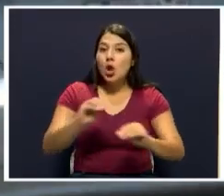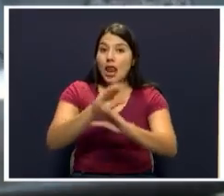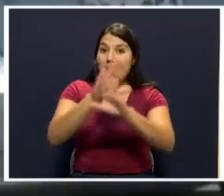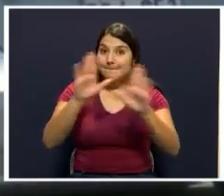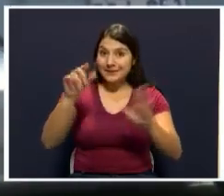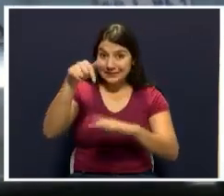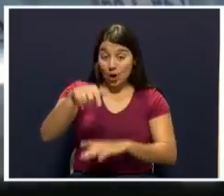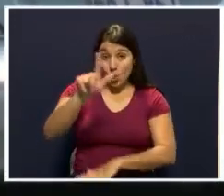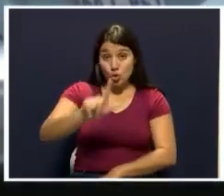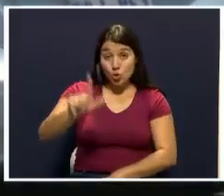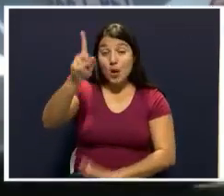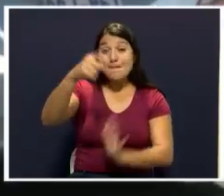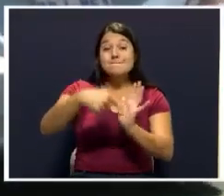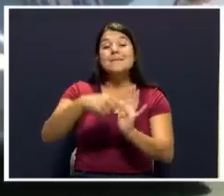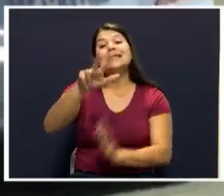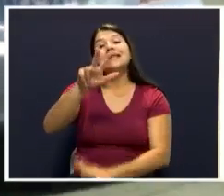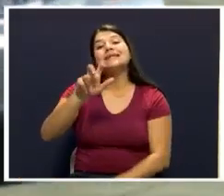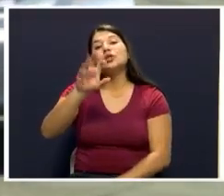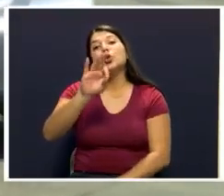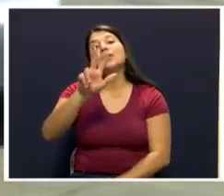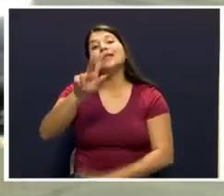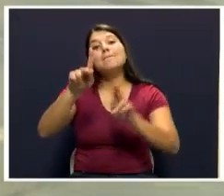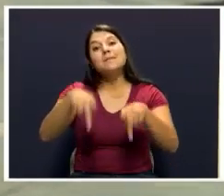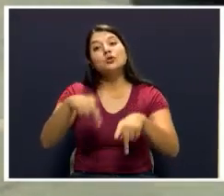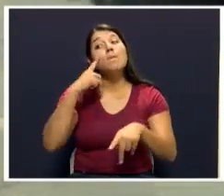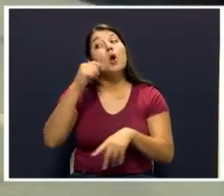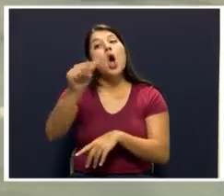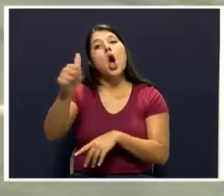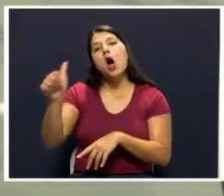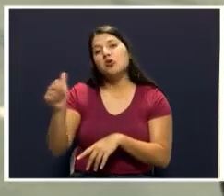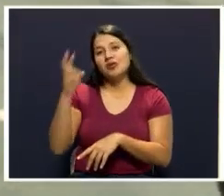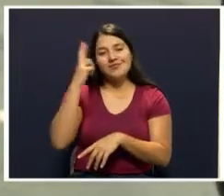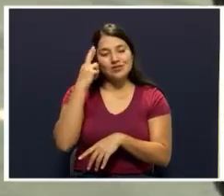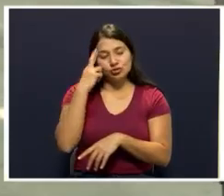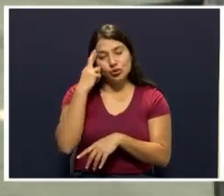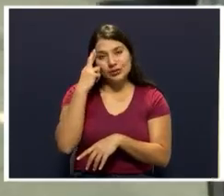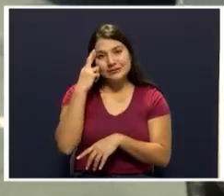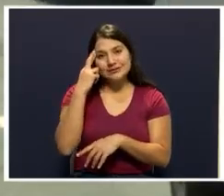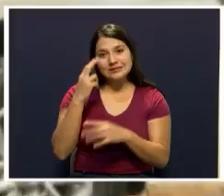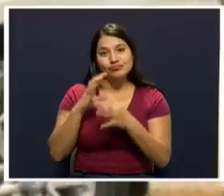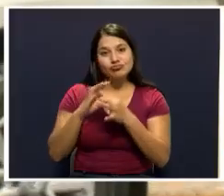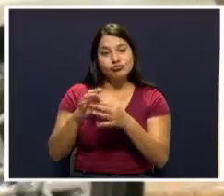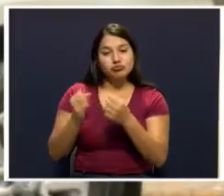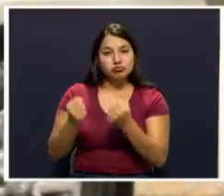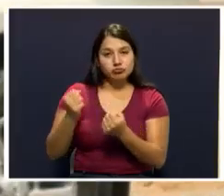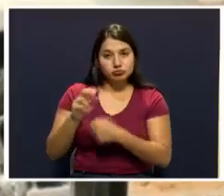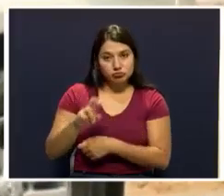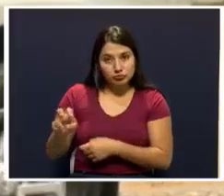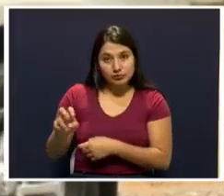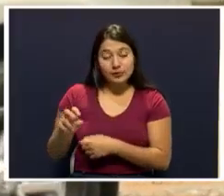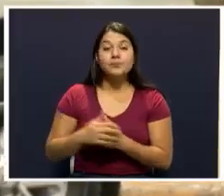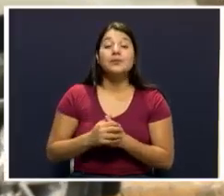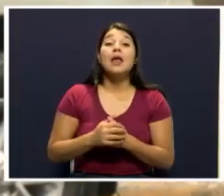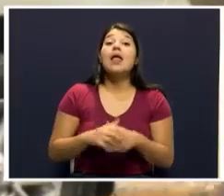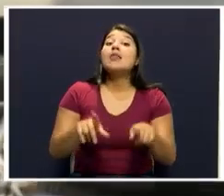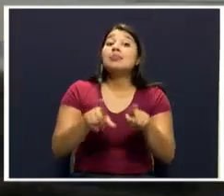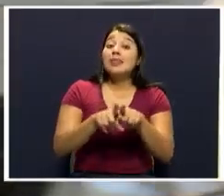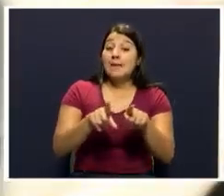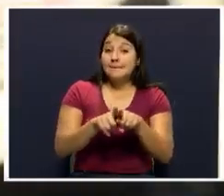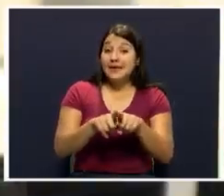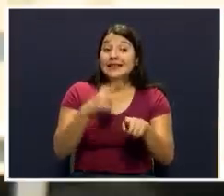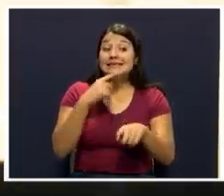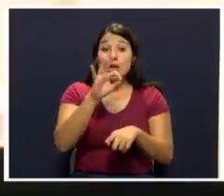a 1.393 conductores por otras infracciones de tránsito. Entre las cifras también destacan